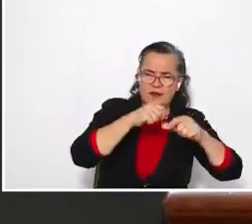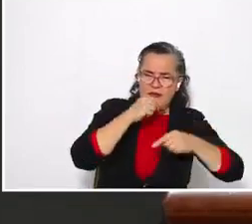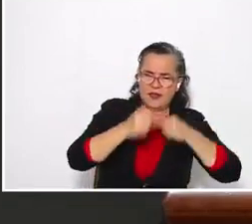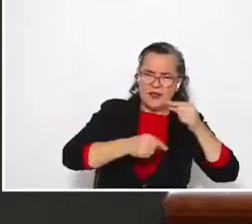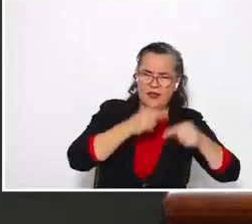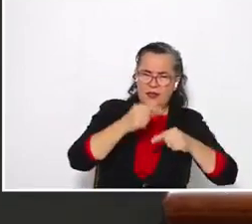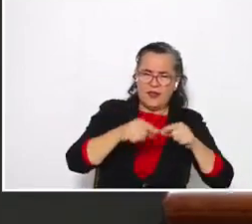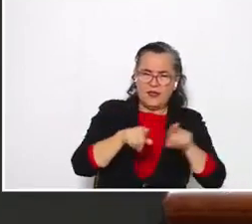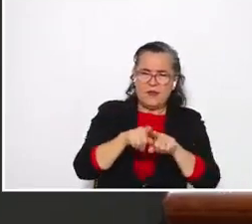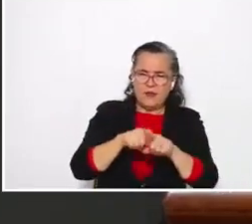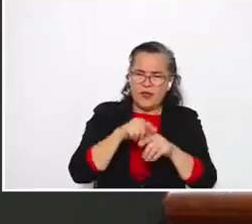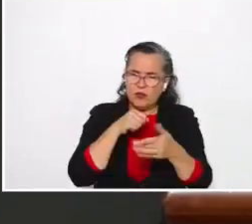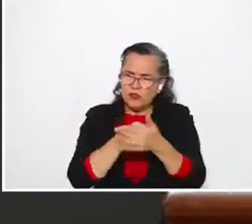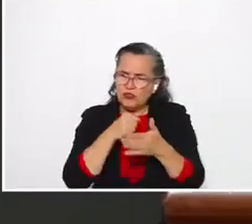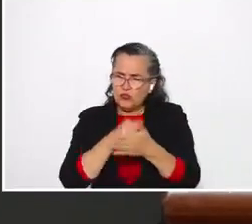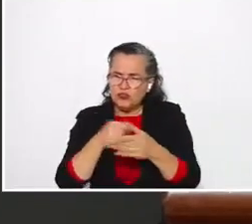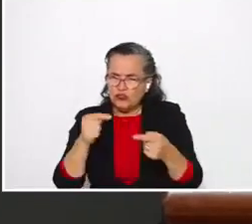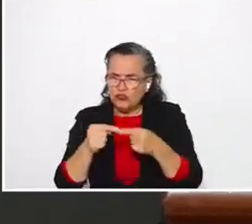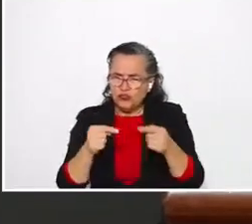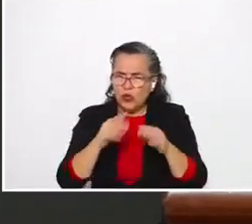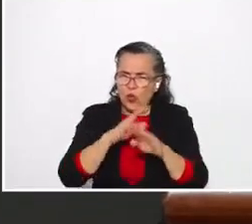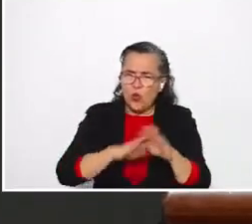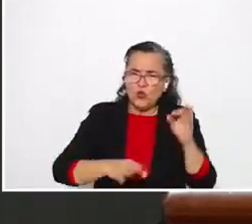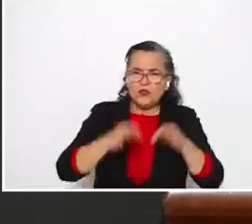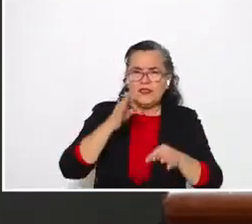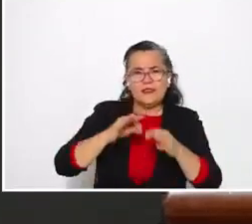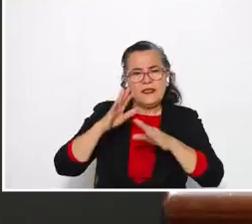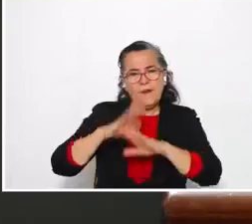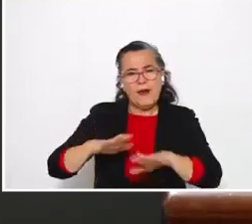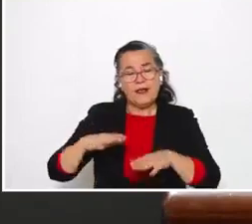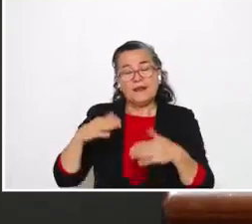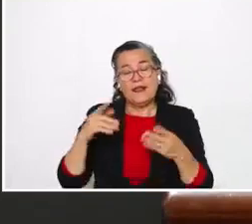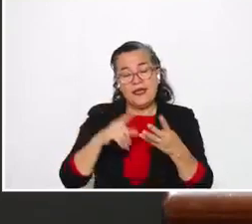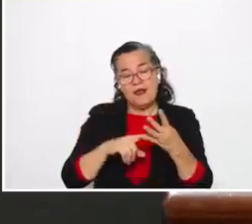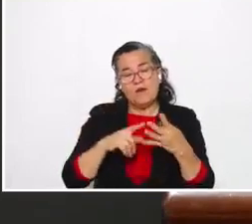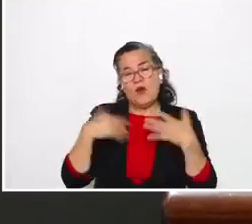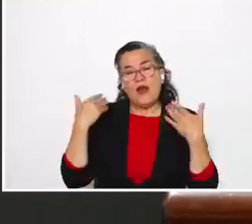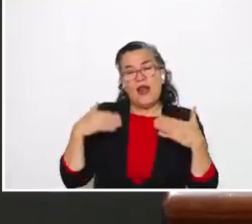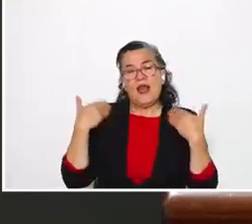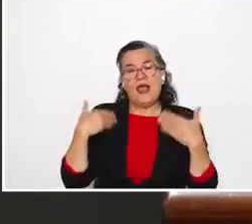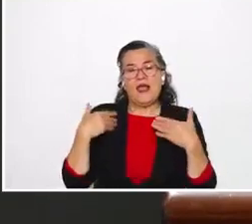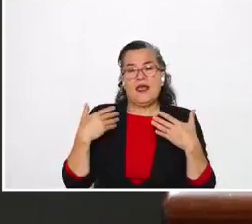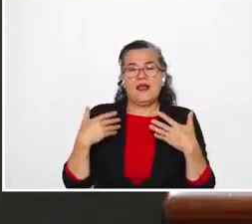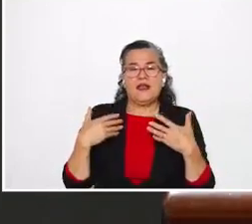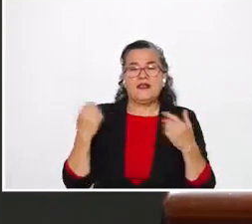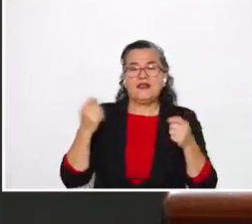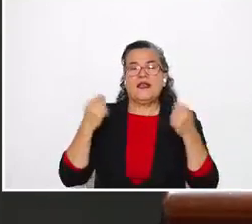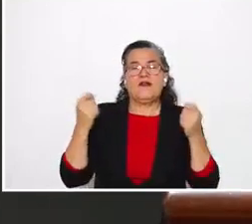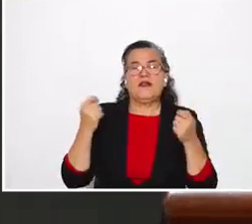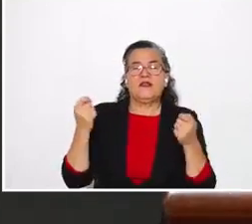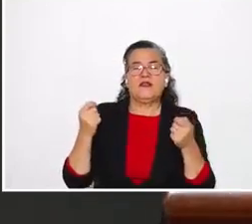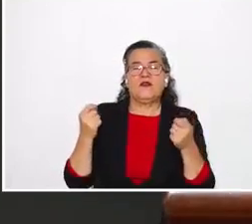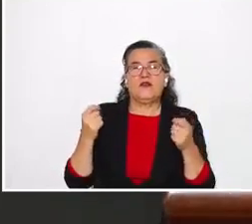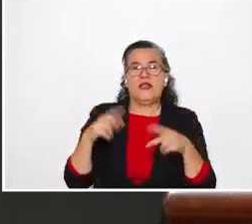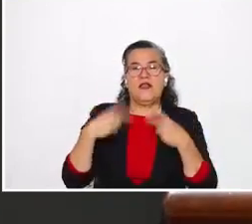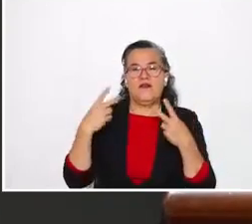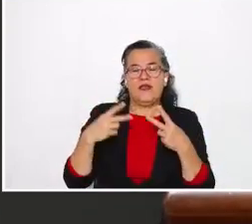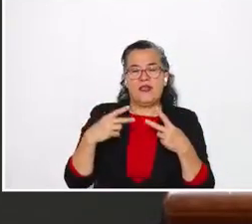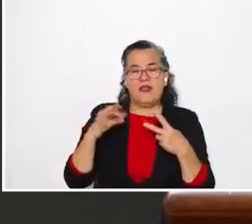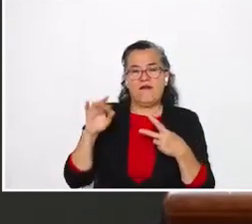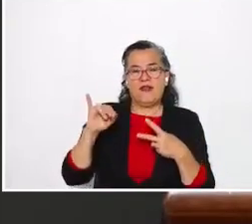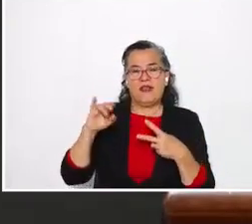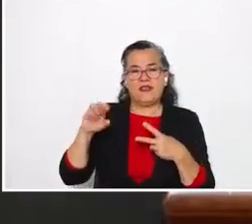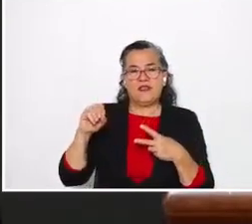lucha por la justicia y la paz y por la alegre celebración de la vida. Francisco Bergoglio, 2015. Muchas